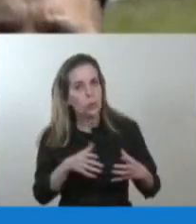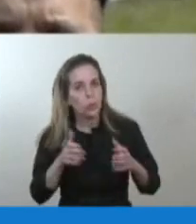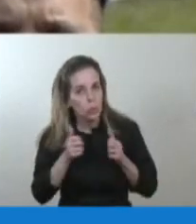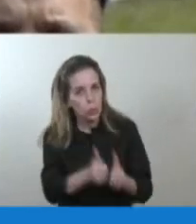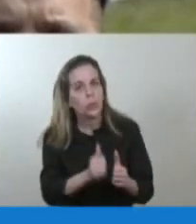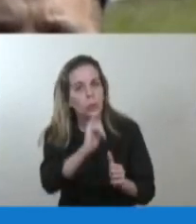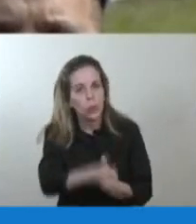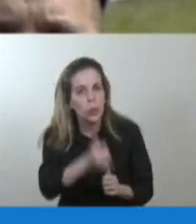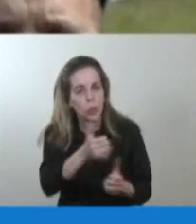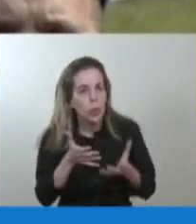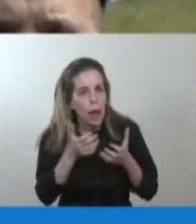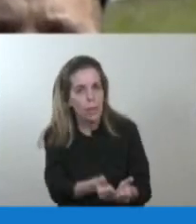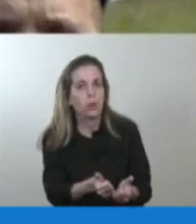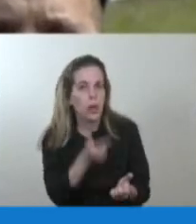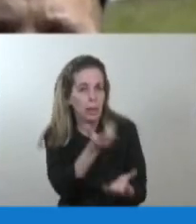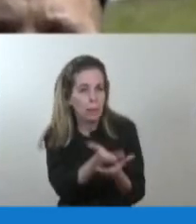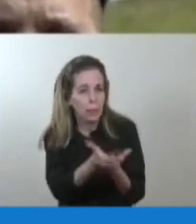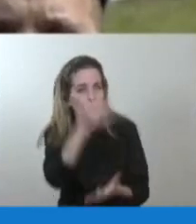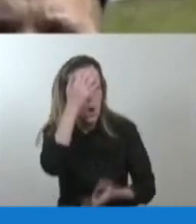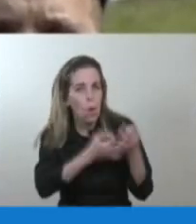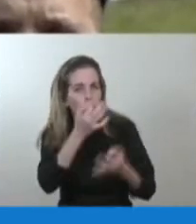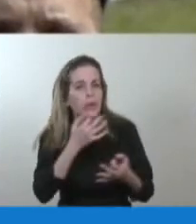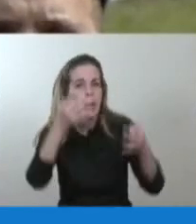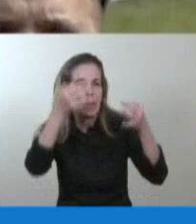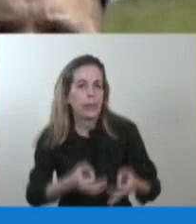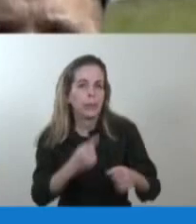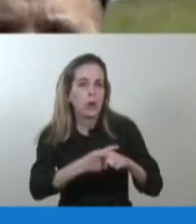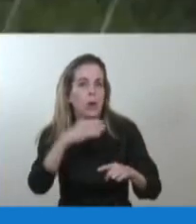y hasta lograr justicia por micaela